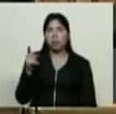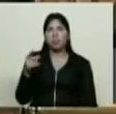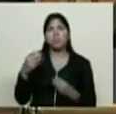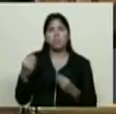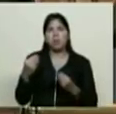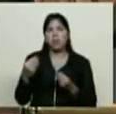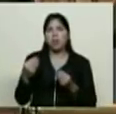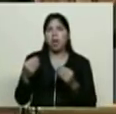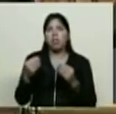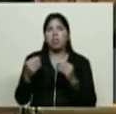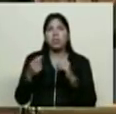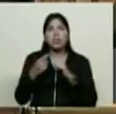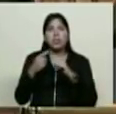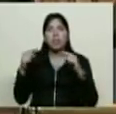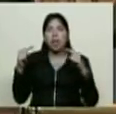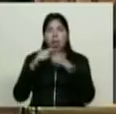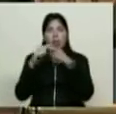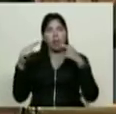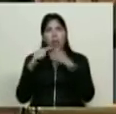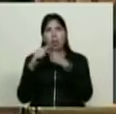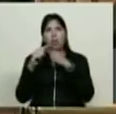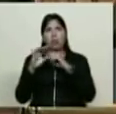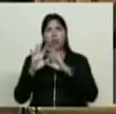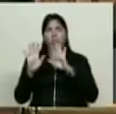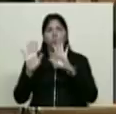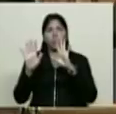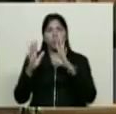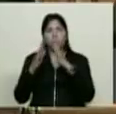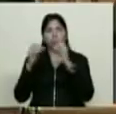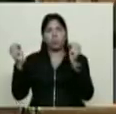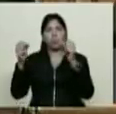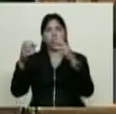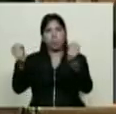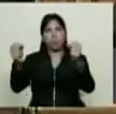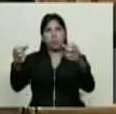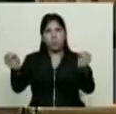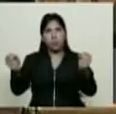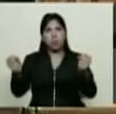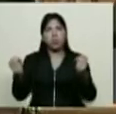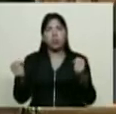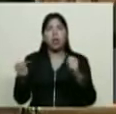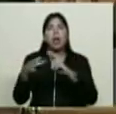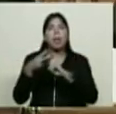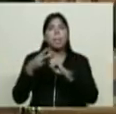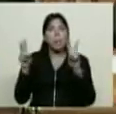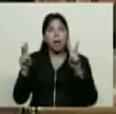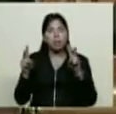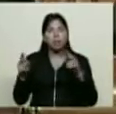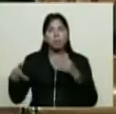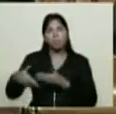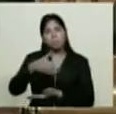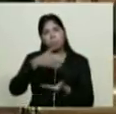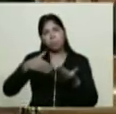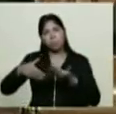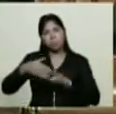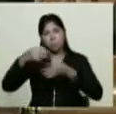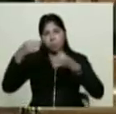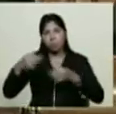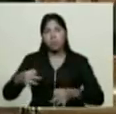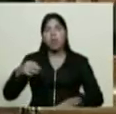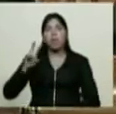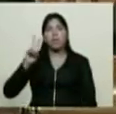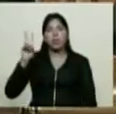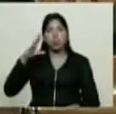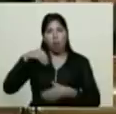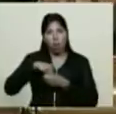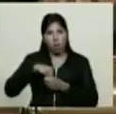dirimir las diferencias que permita un sostenido avance de la paz ciudadana y la convivencia nacional. El